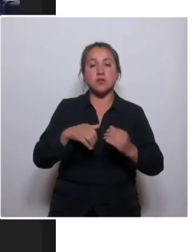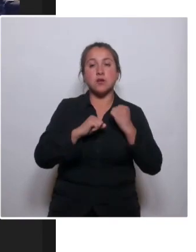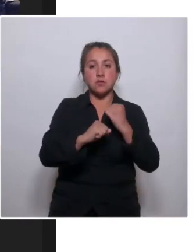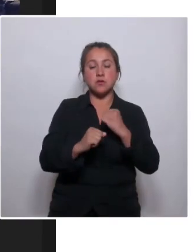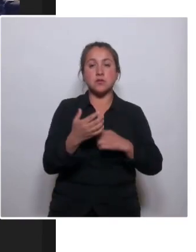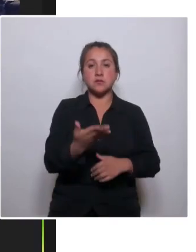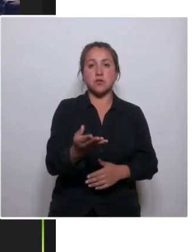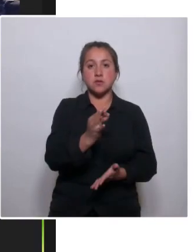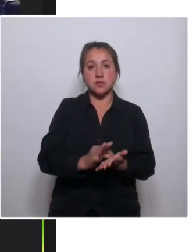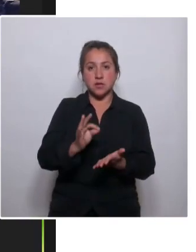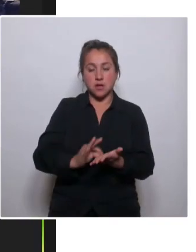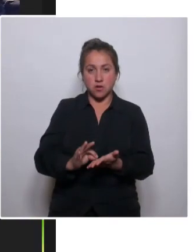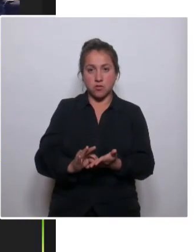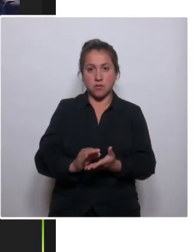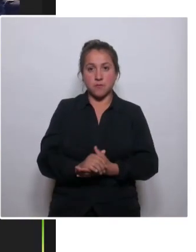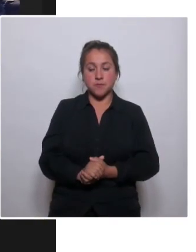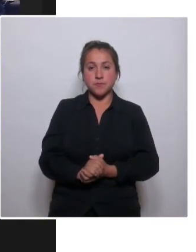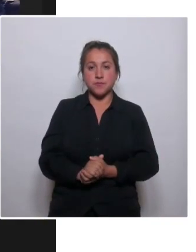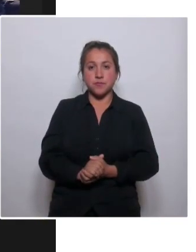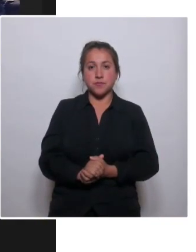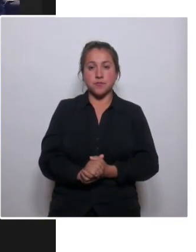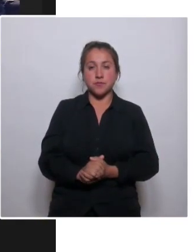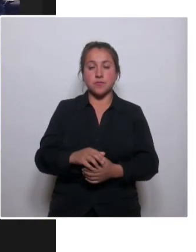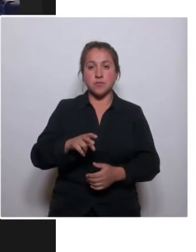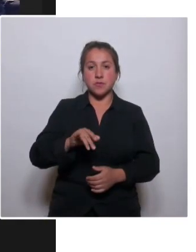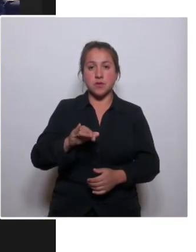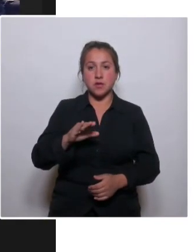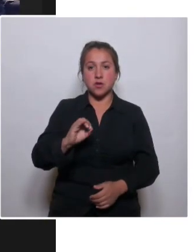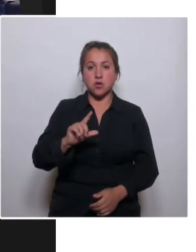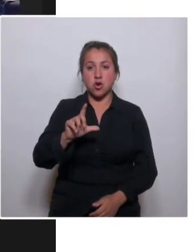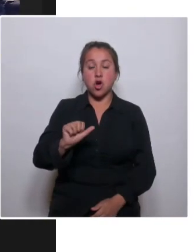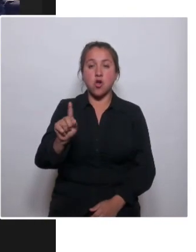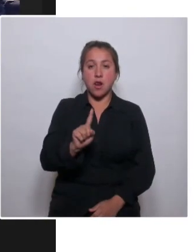señor secretario. Convencional Nicolás Núñez.